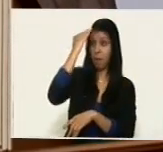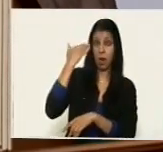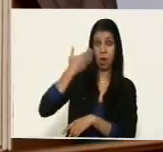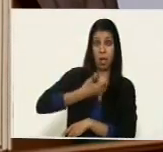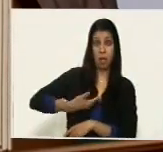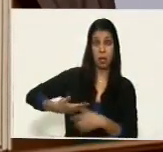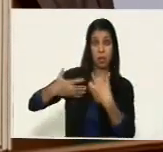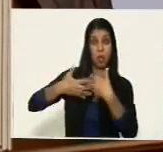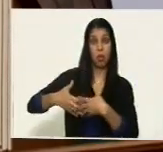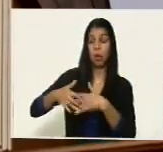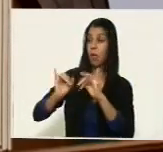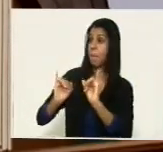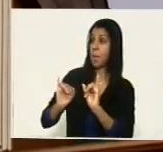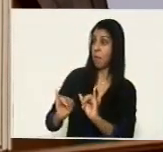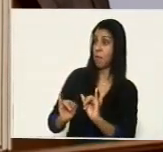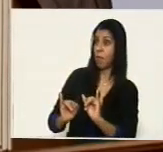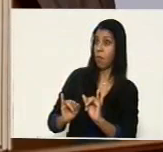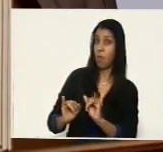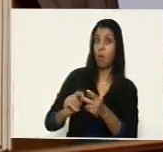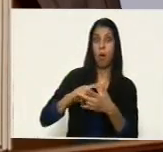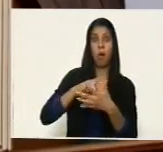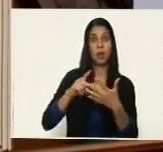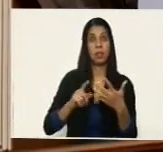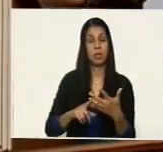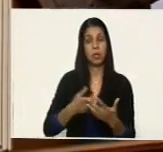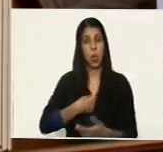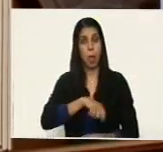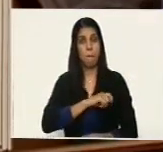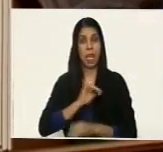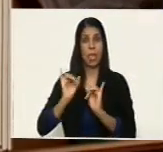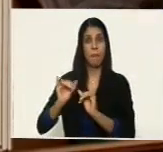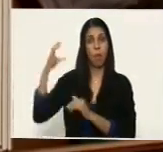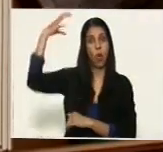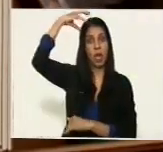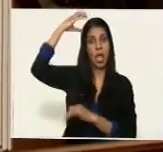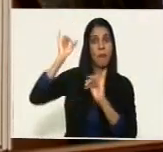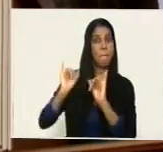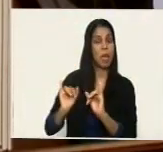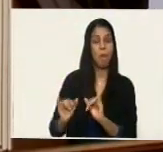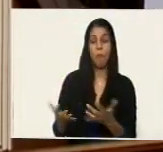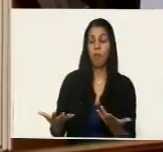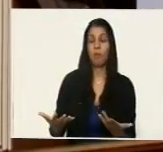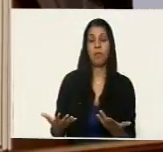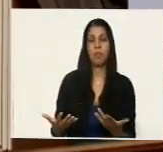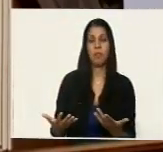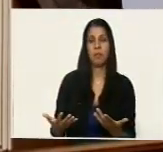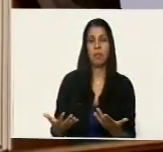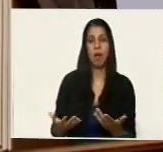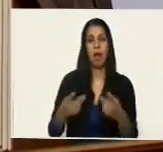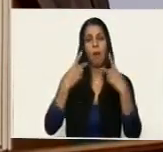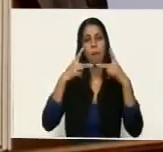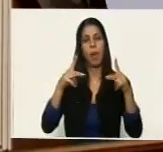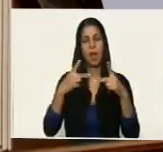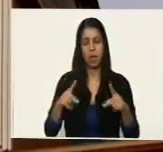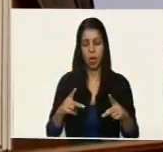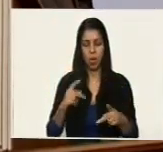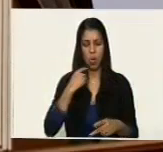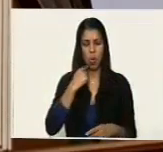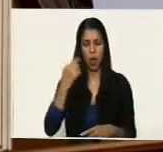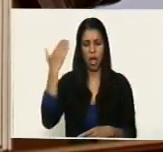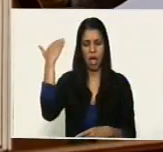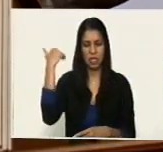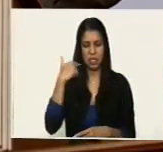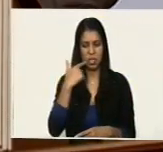Es el mismo Carlos V, es el mismo Fernando VII. El Correo del Orinoco, que sale como